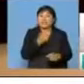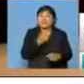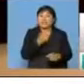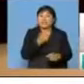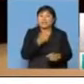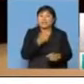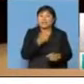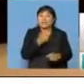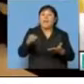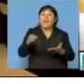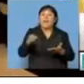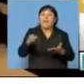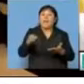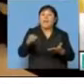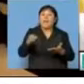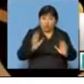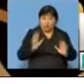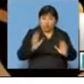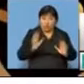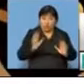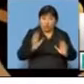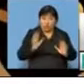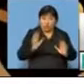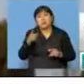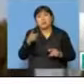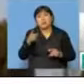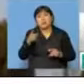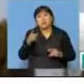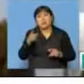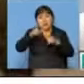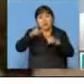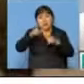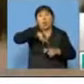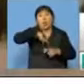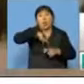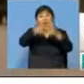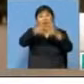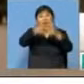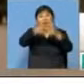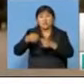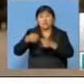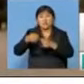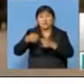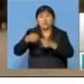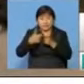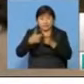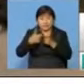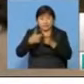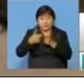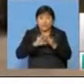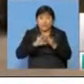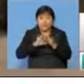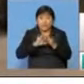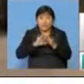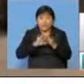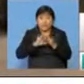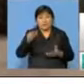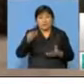otras instituciones, otros sectores de la producción? El jueves de esta semana, el Ministerio de Producción, el Gobierno de la provincia, está firmando un